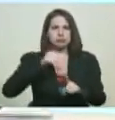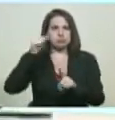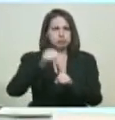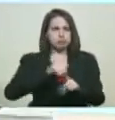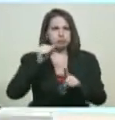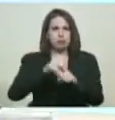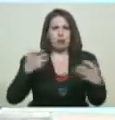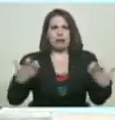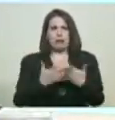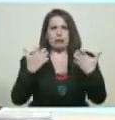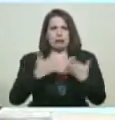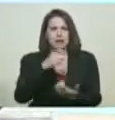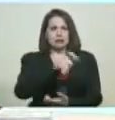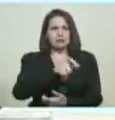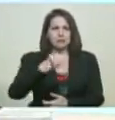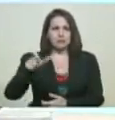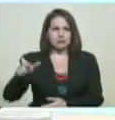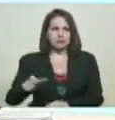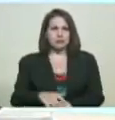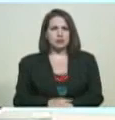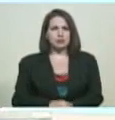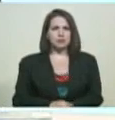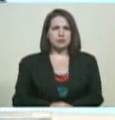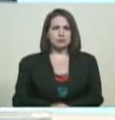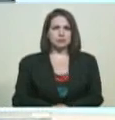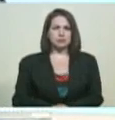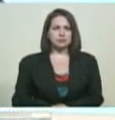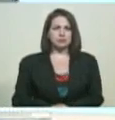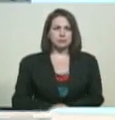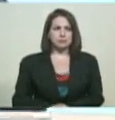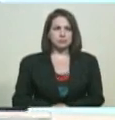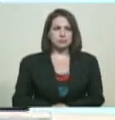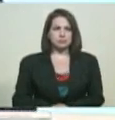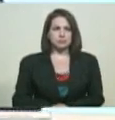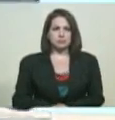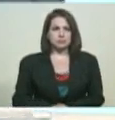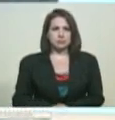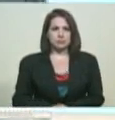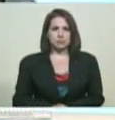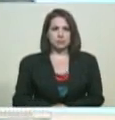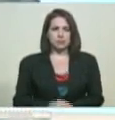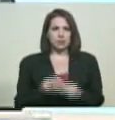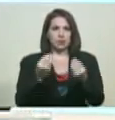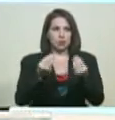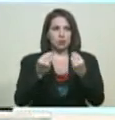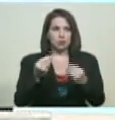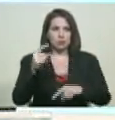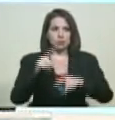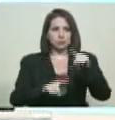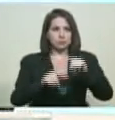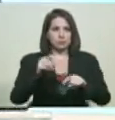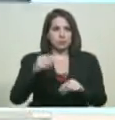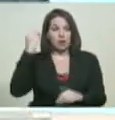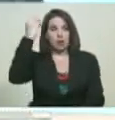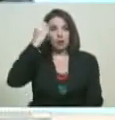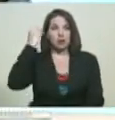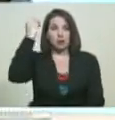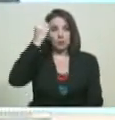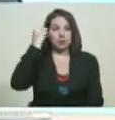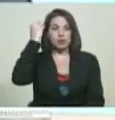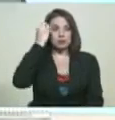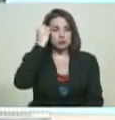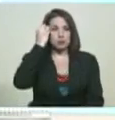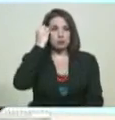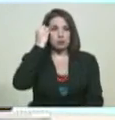a una guerra civil derrotamos las guarimbas triunfamos con la constituyente triunfamos en